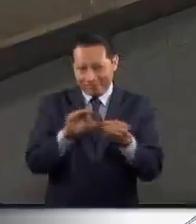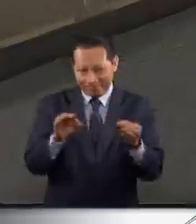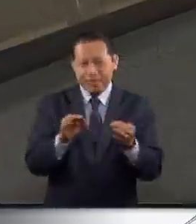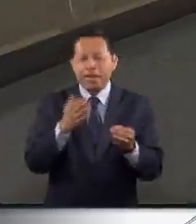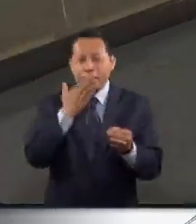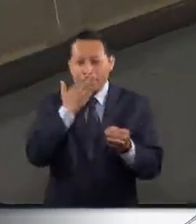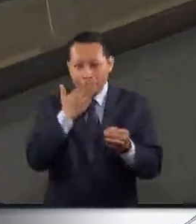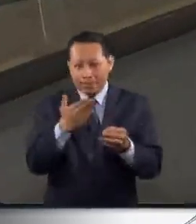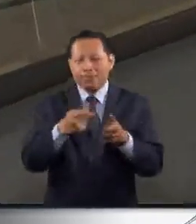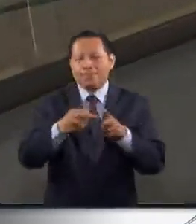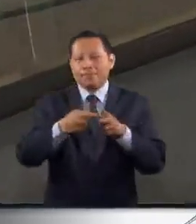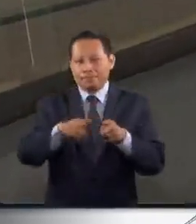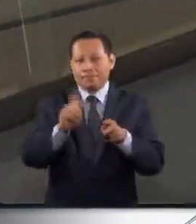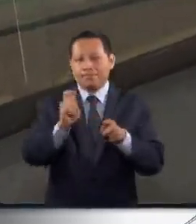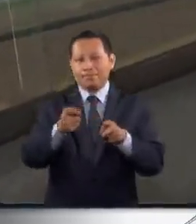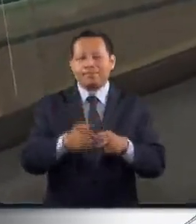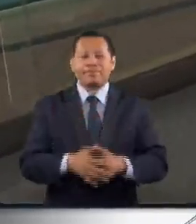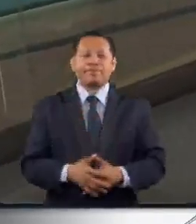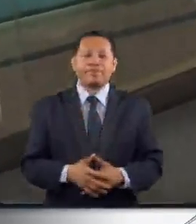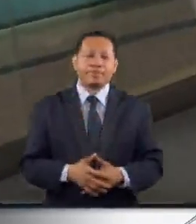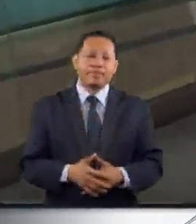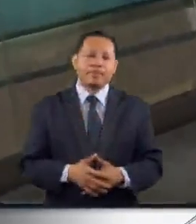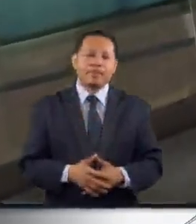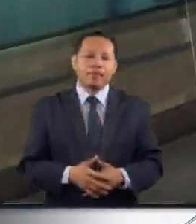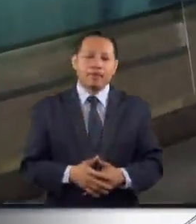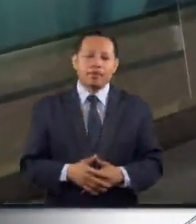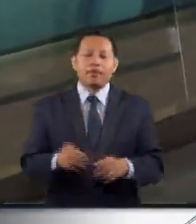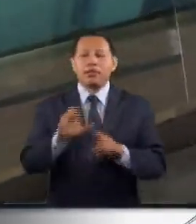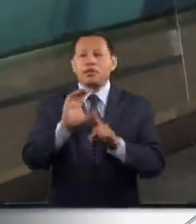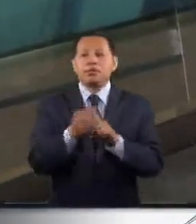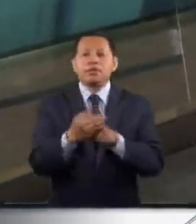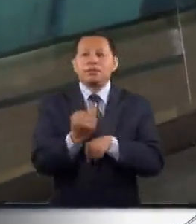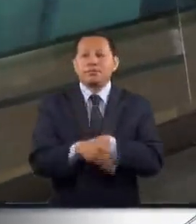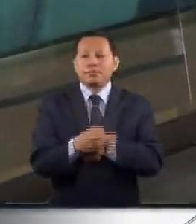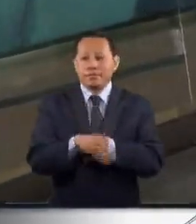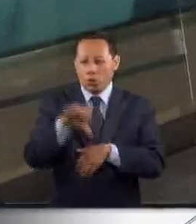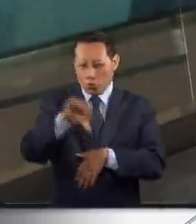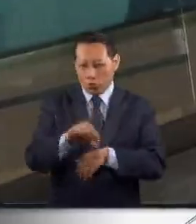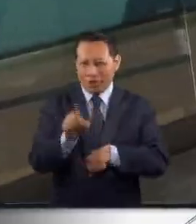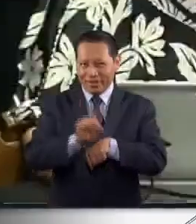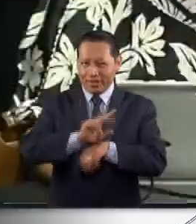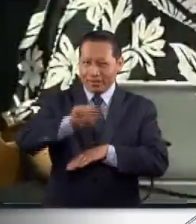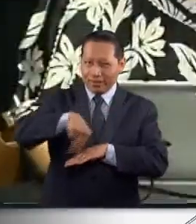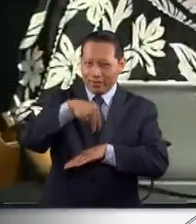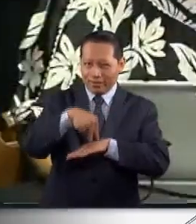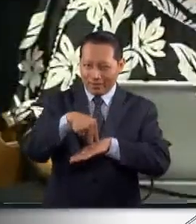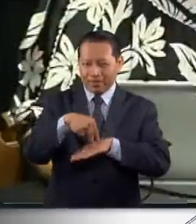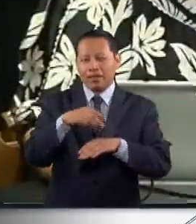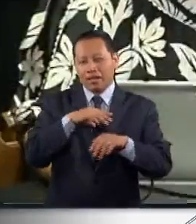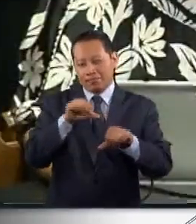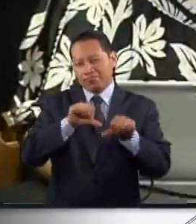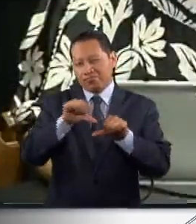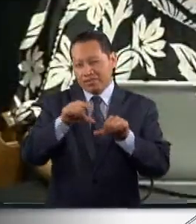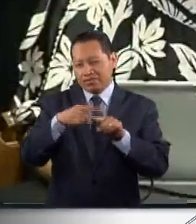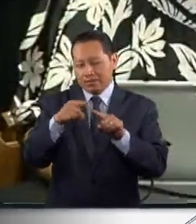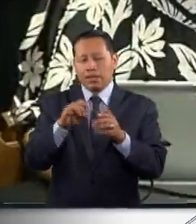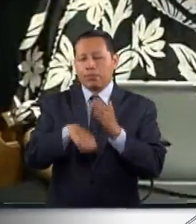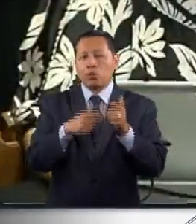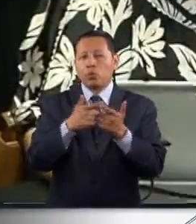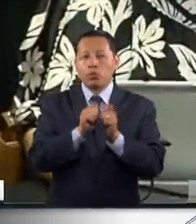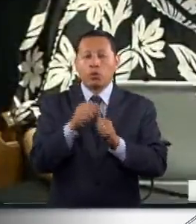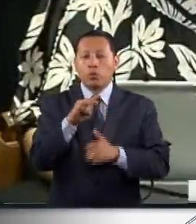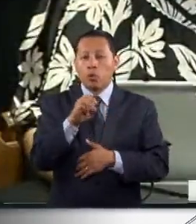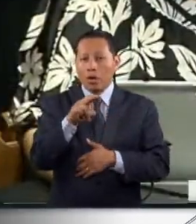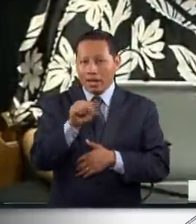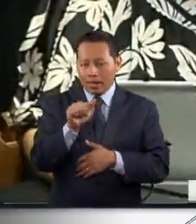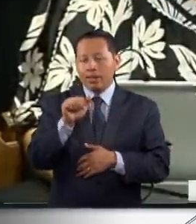Vamos a empezar con esto. Mire, en la sesión de la comisión permanente de este día, los grupos parlamentarios de Morena, el PT y